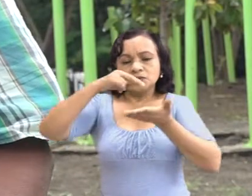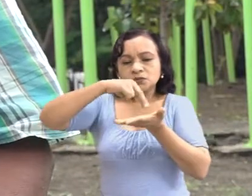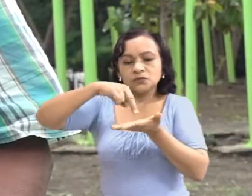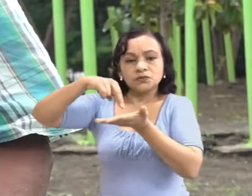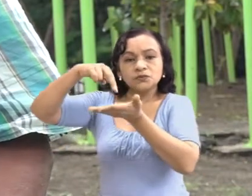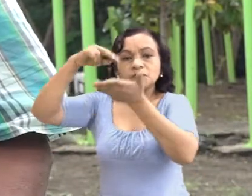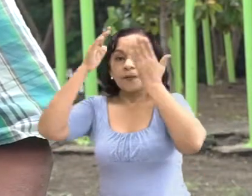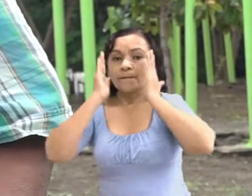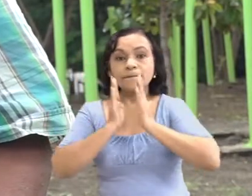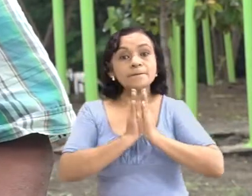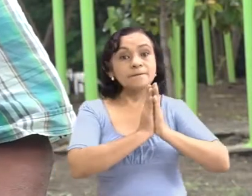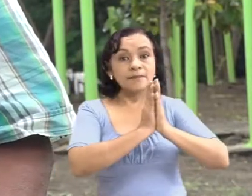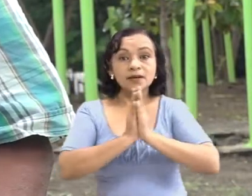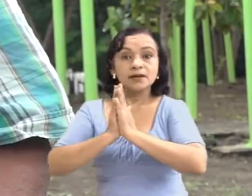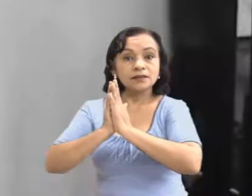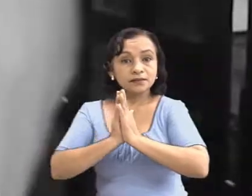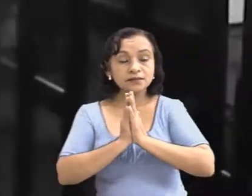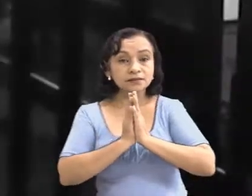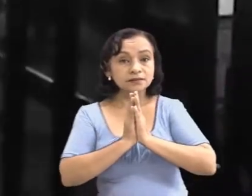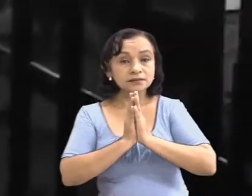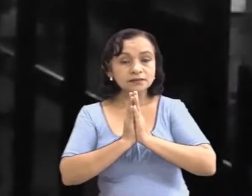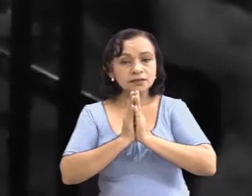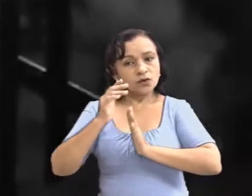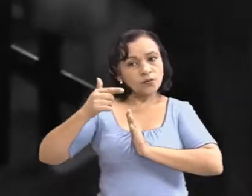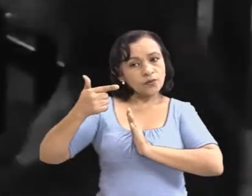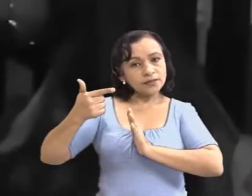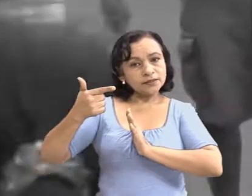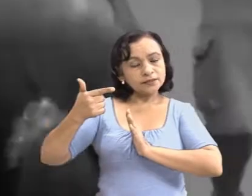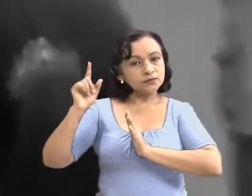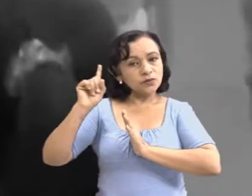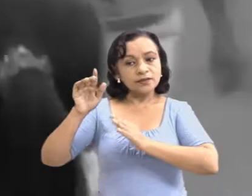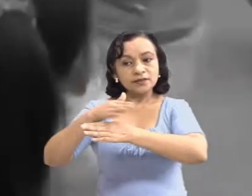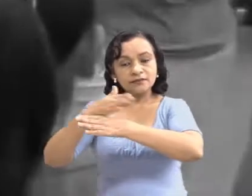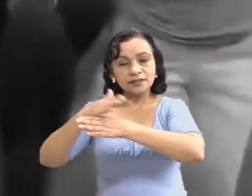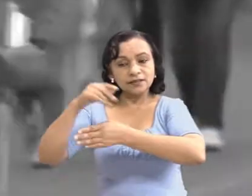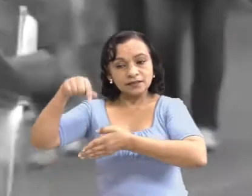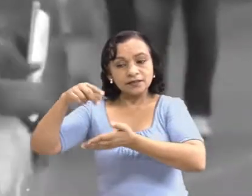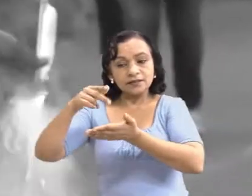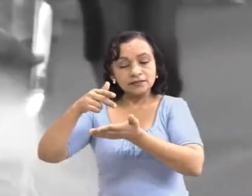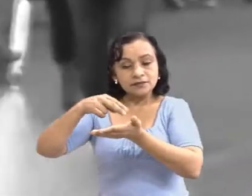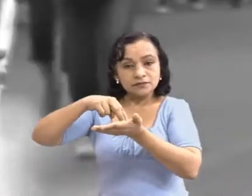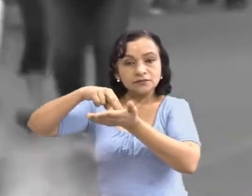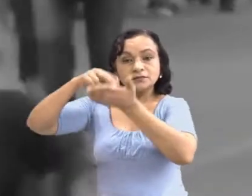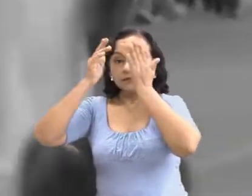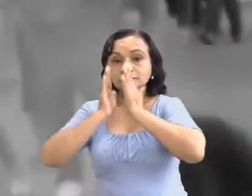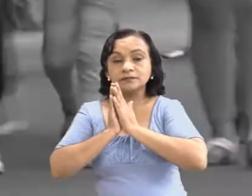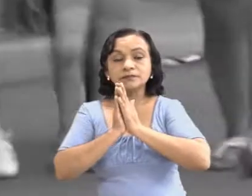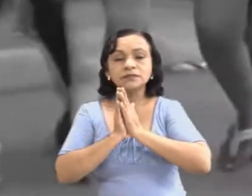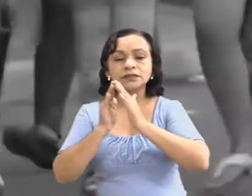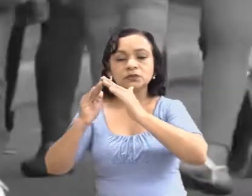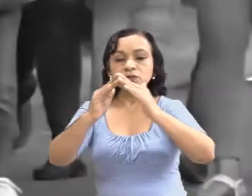de María, que no es como la del 7, es la Asunción de María. Y todo el mundo, en